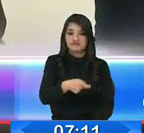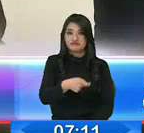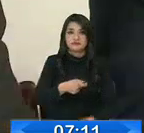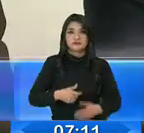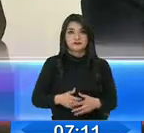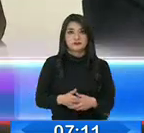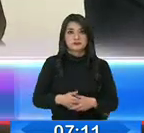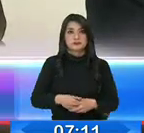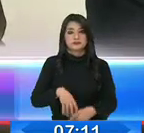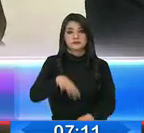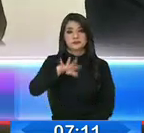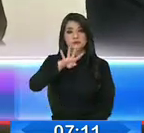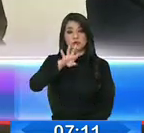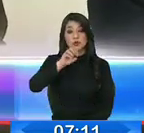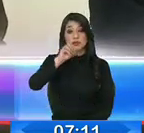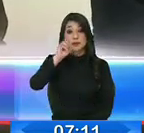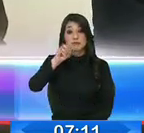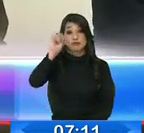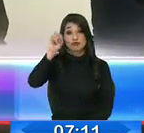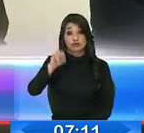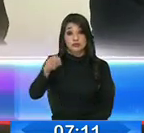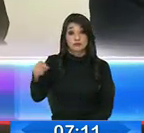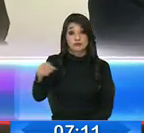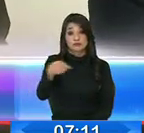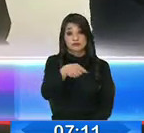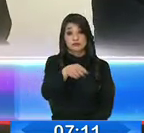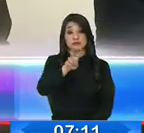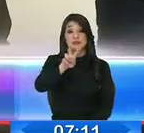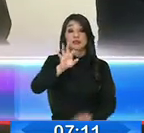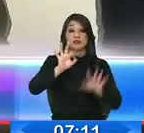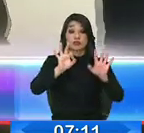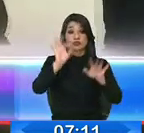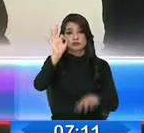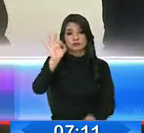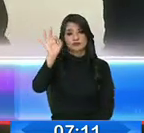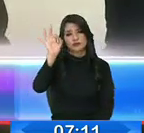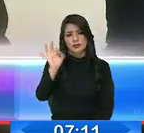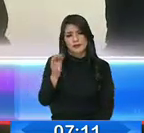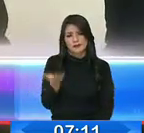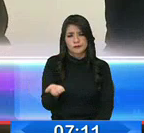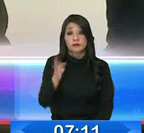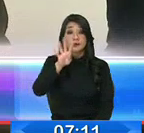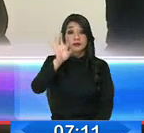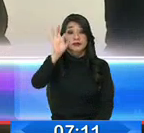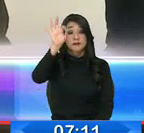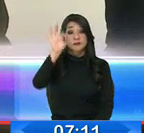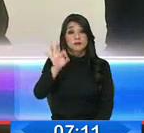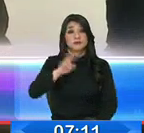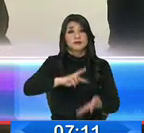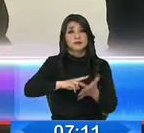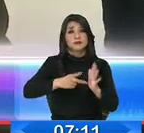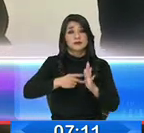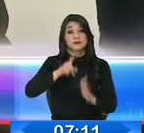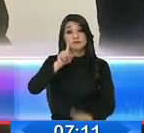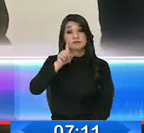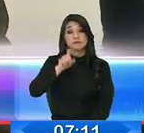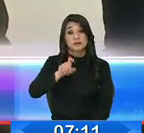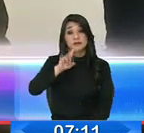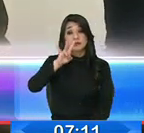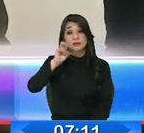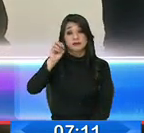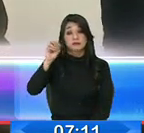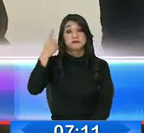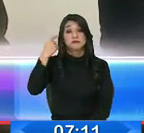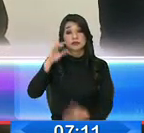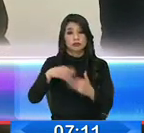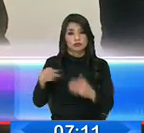Del 40% ha contribuido con el 28%. El 40% equivale a 1.700 millones de